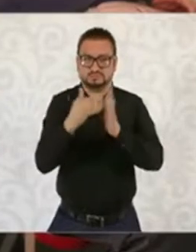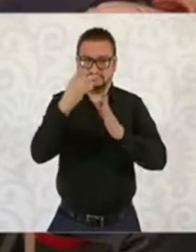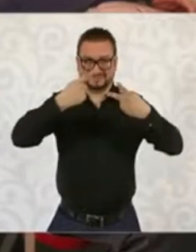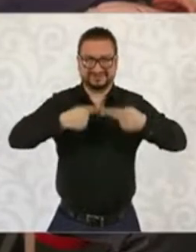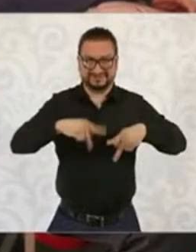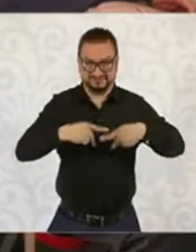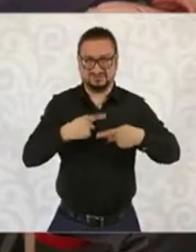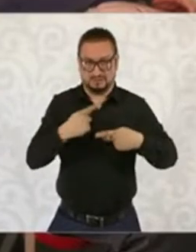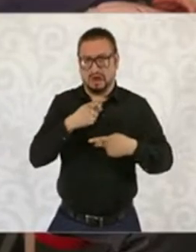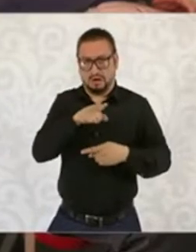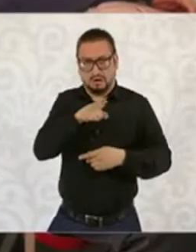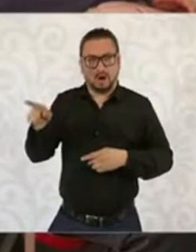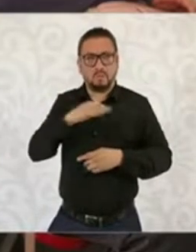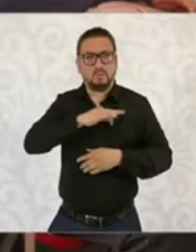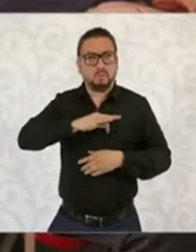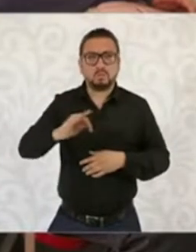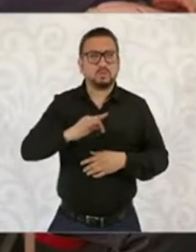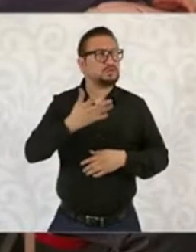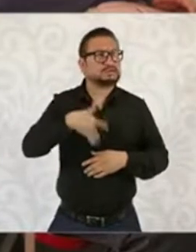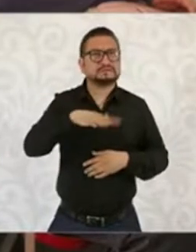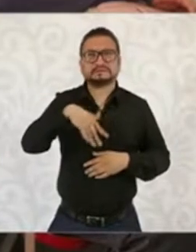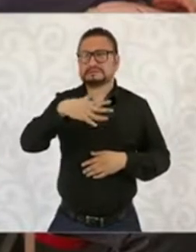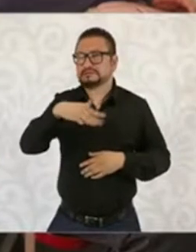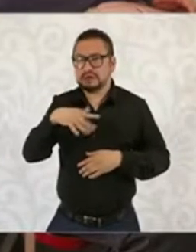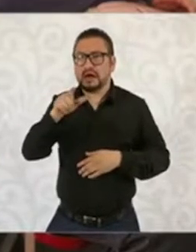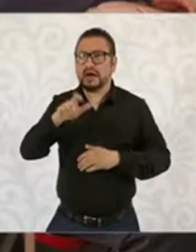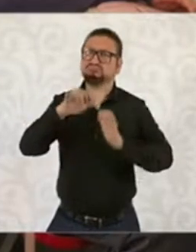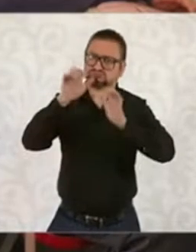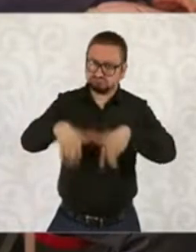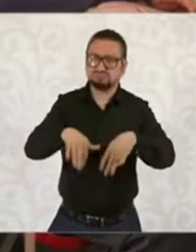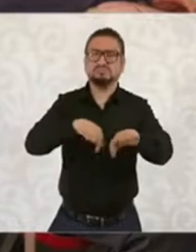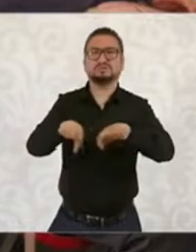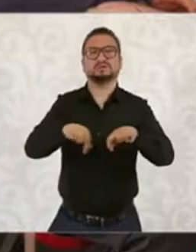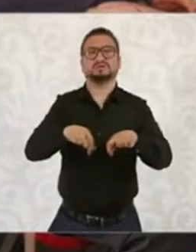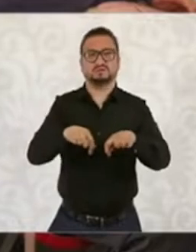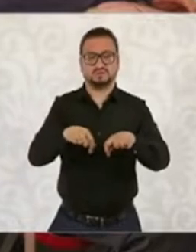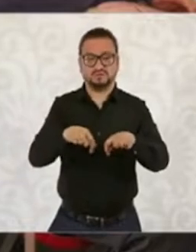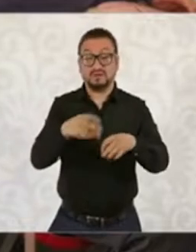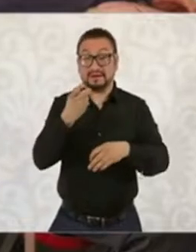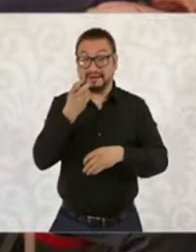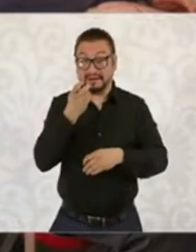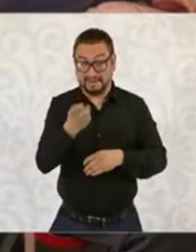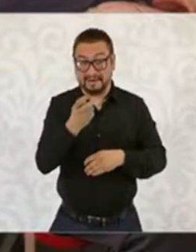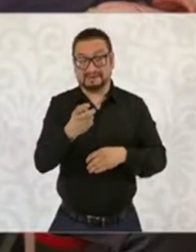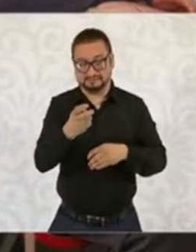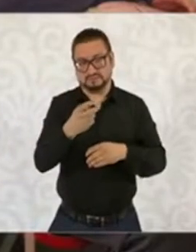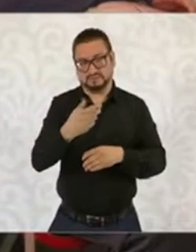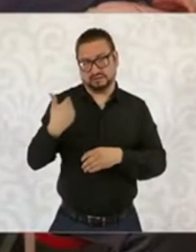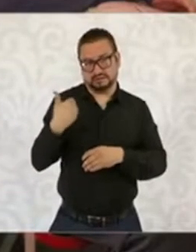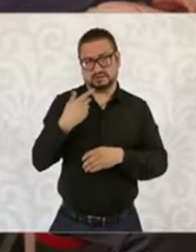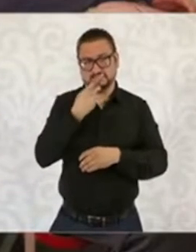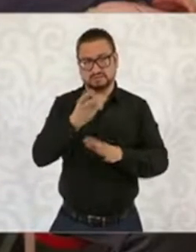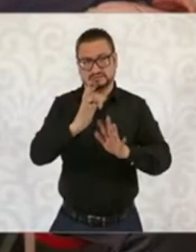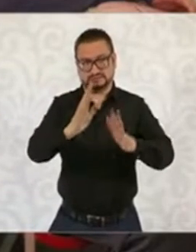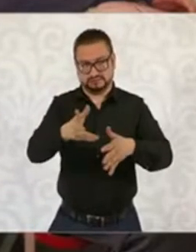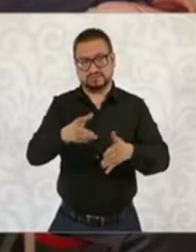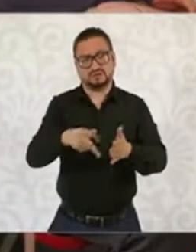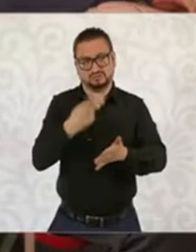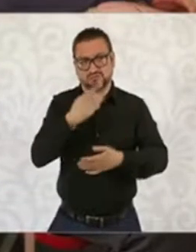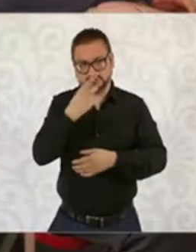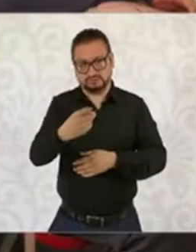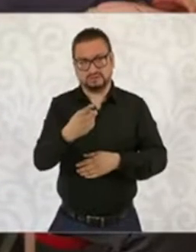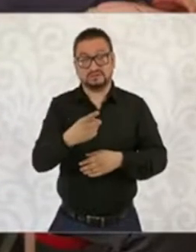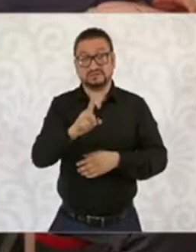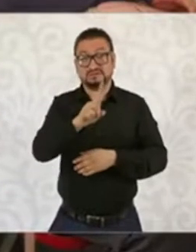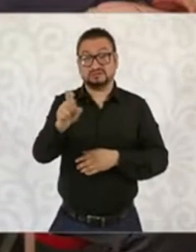personas puedan estar vinculados a un trabajo, de los cuales, además decirlo, como ya mencionamos también anteriormente,